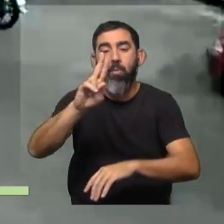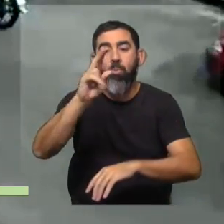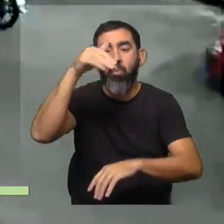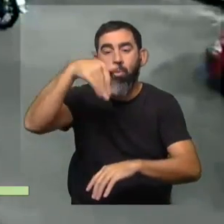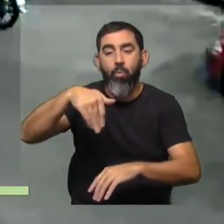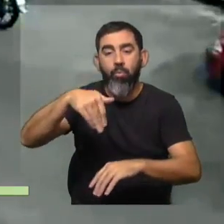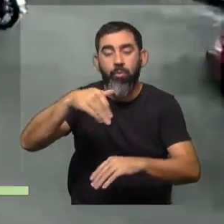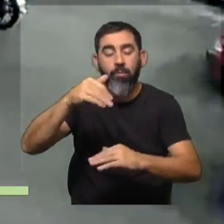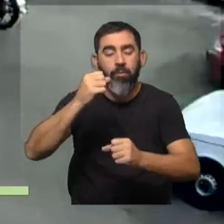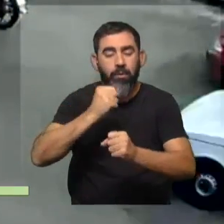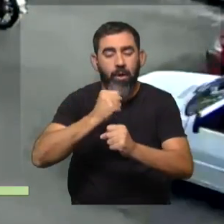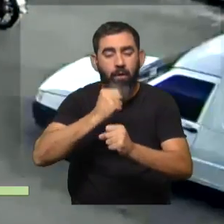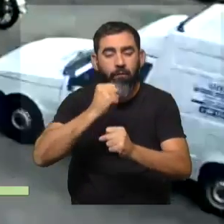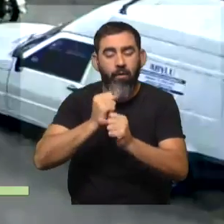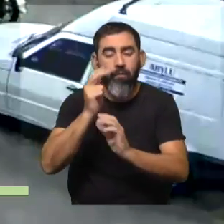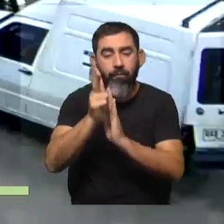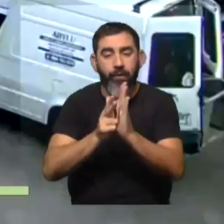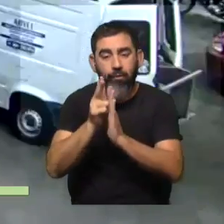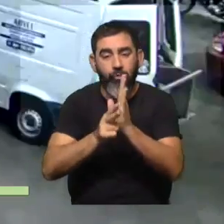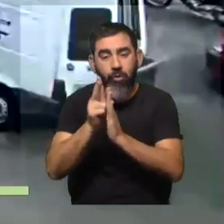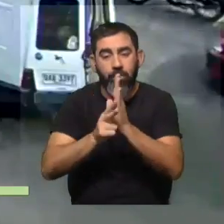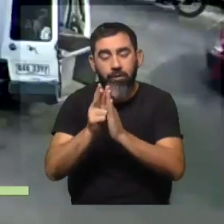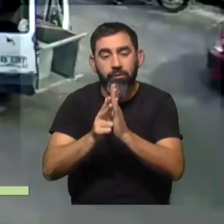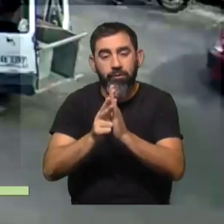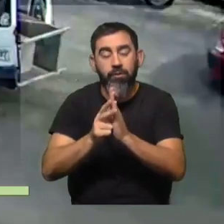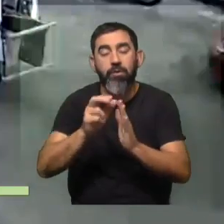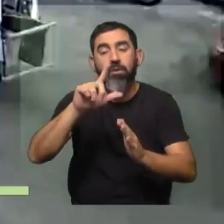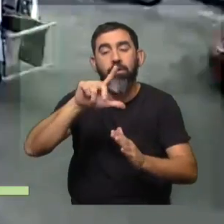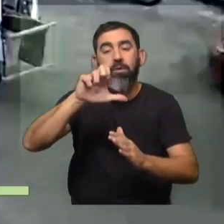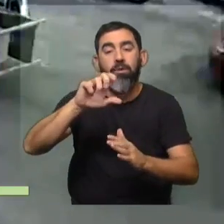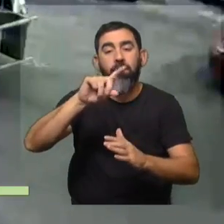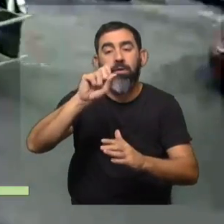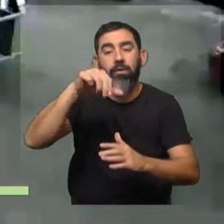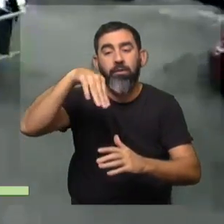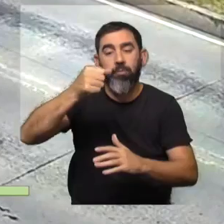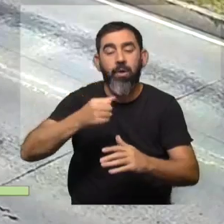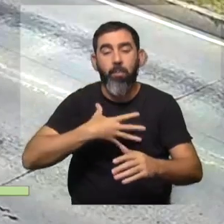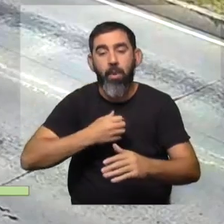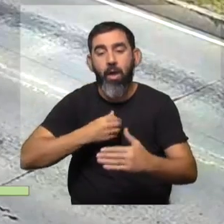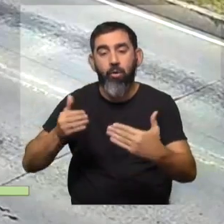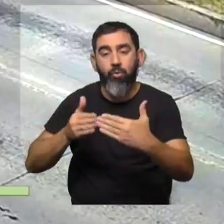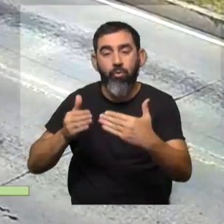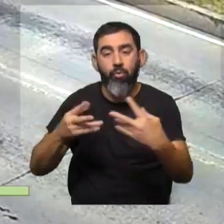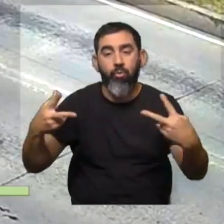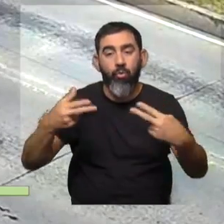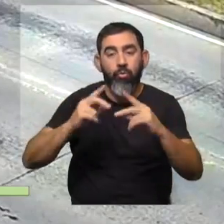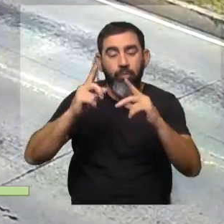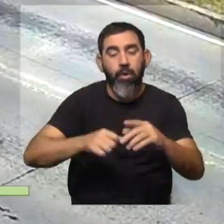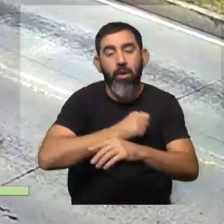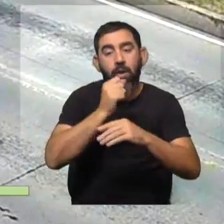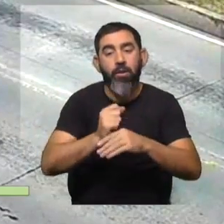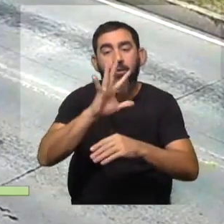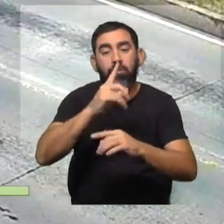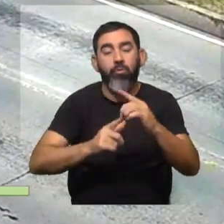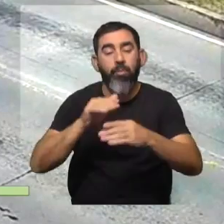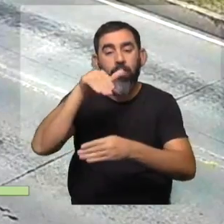allí haciendo como hace tiempo ya las obras del ferrocarril central estar atentos José Vázquez Ledesma entre Benito blanco y Francisco Vidal hasta el 17